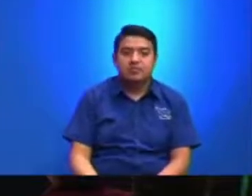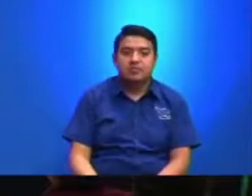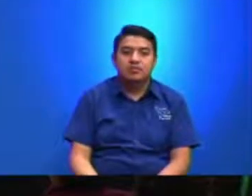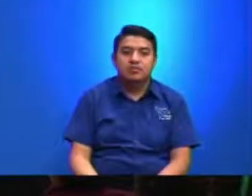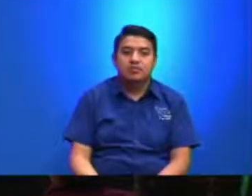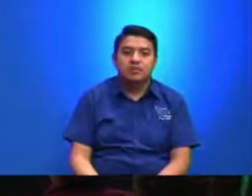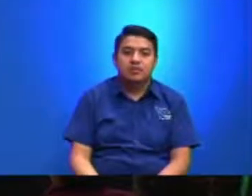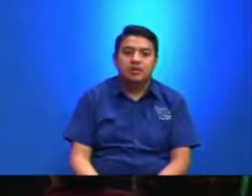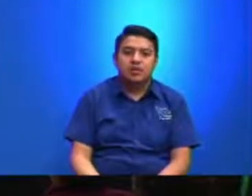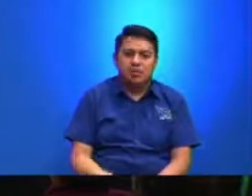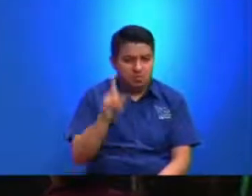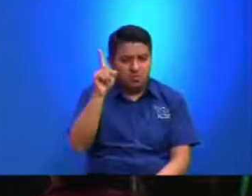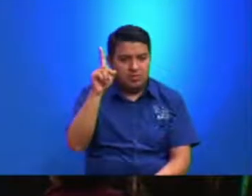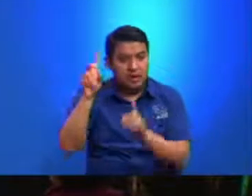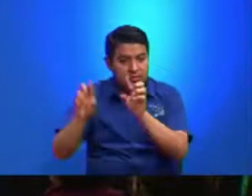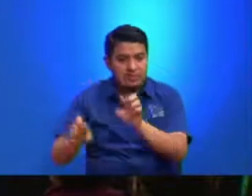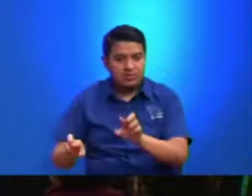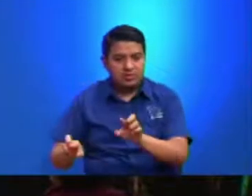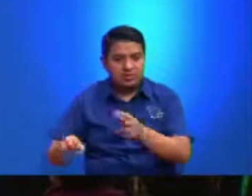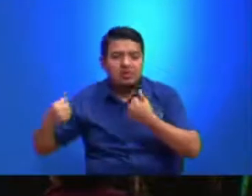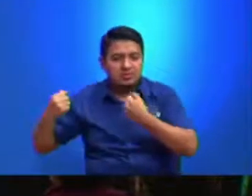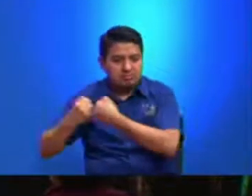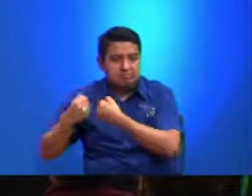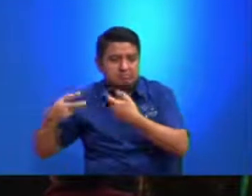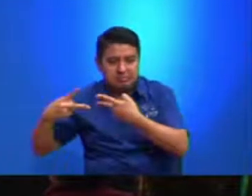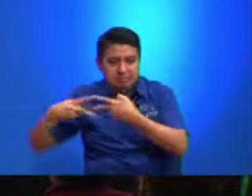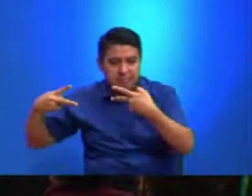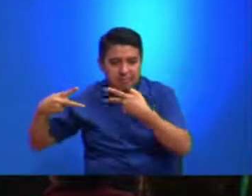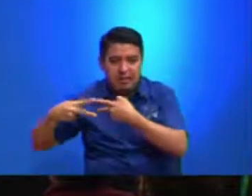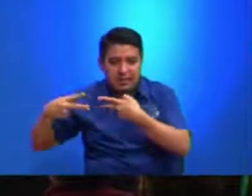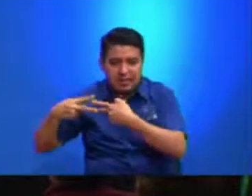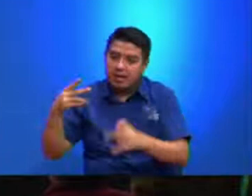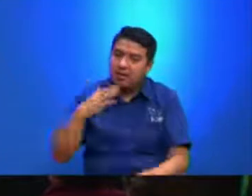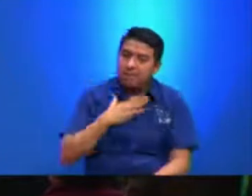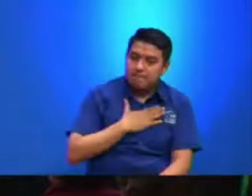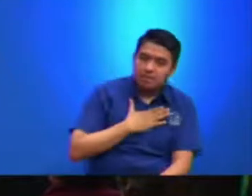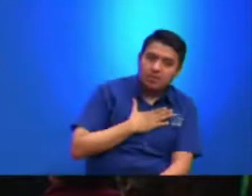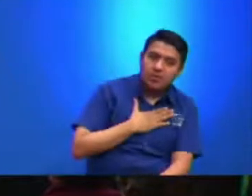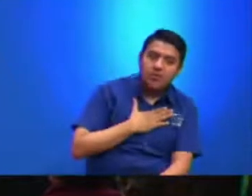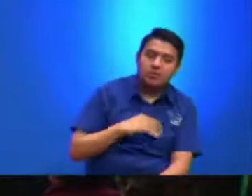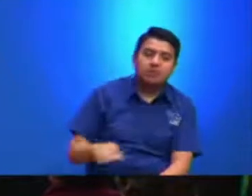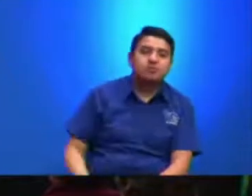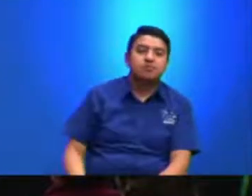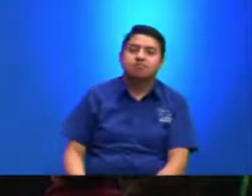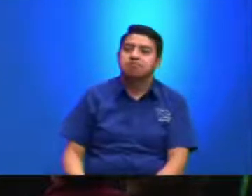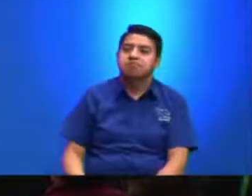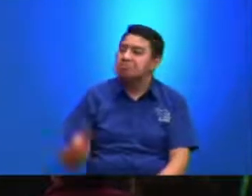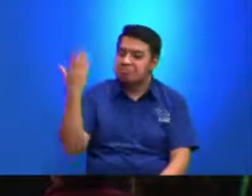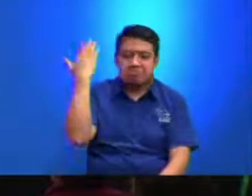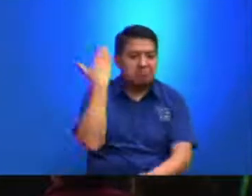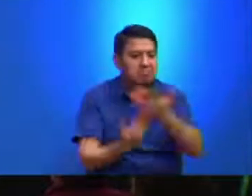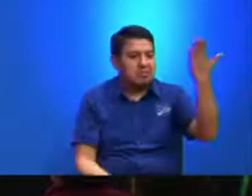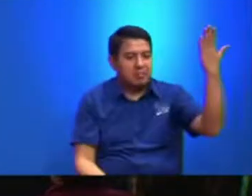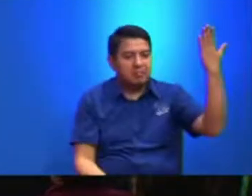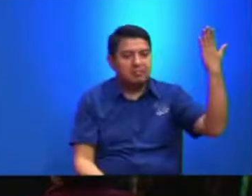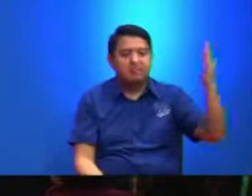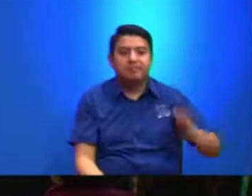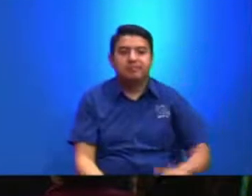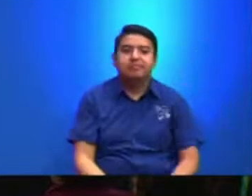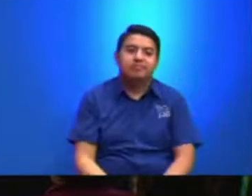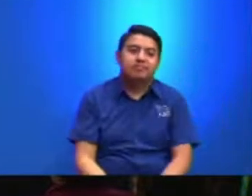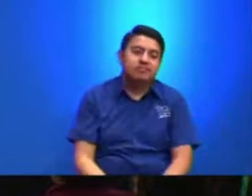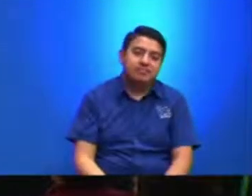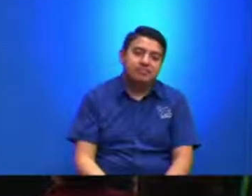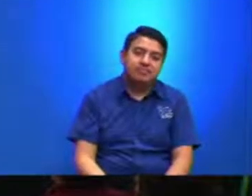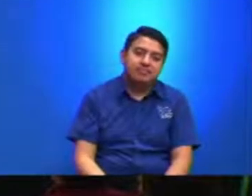Se peleó conmigo porque, tal vez no conmigo, pero con algunos hermanos de la iglesia. Y dice, pues me voy. Y se va. Ah,